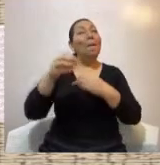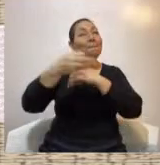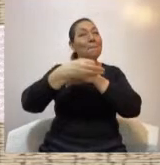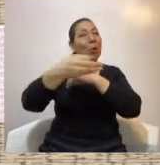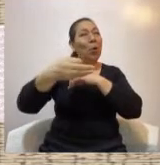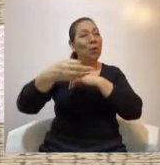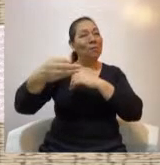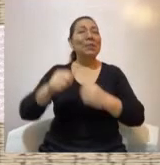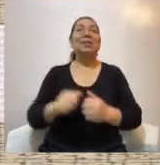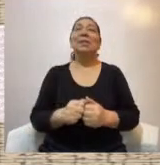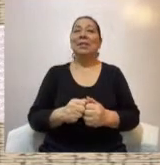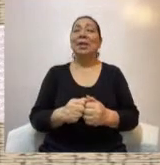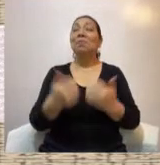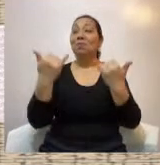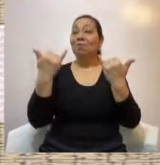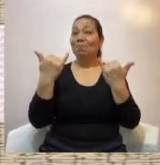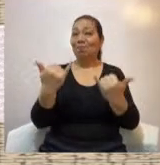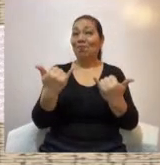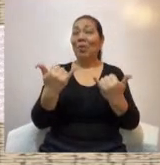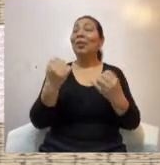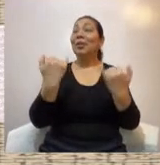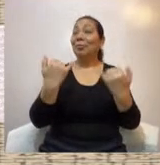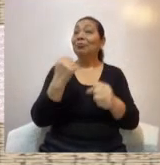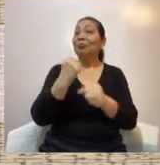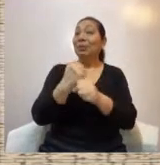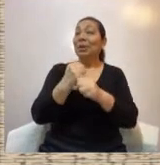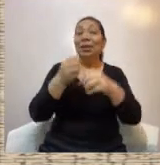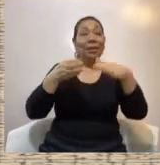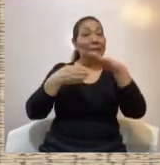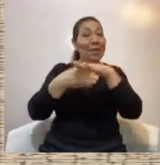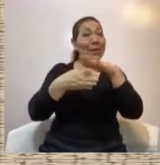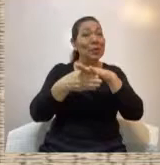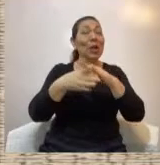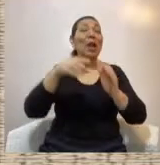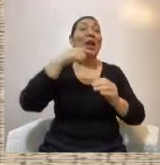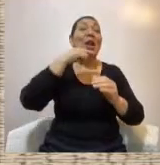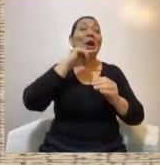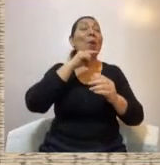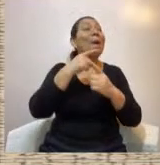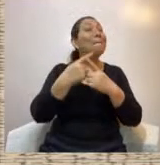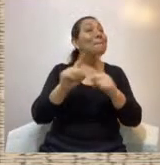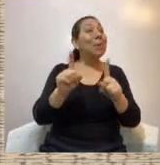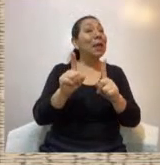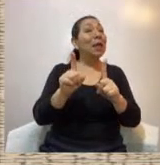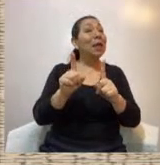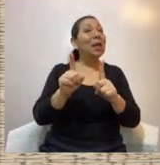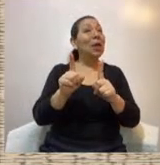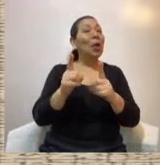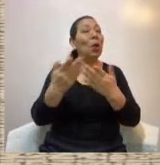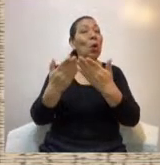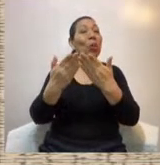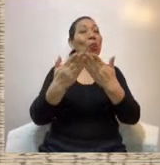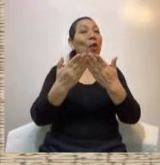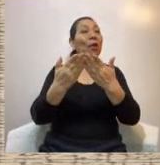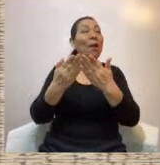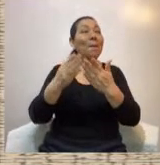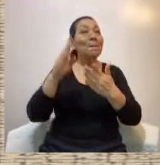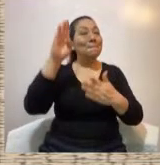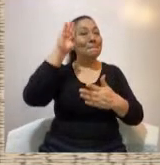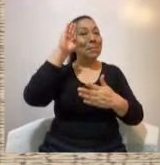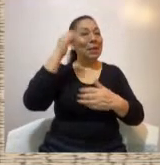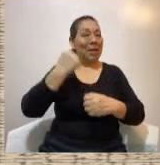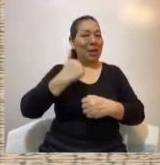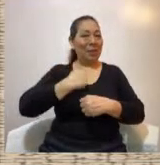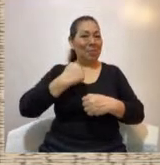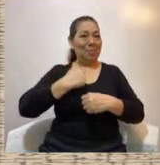de zonas rurales. Hoy día estamos trabajando el acceso también de las mujeres, pero a las escuelas de